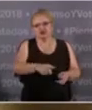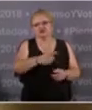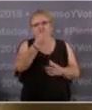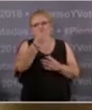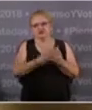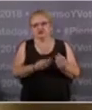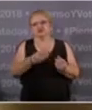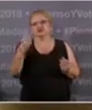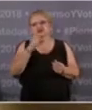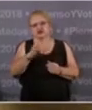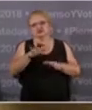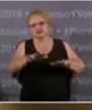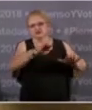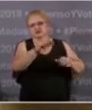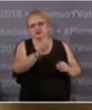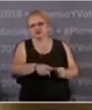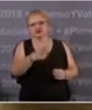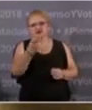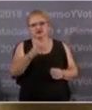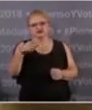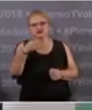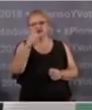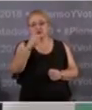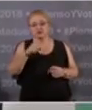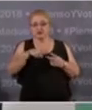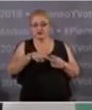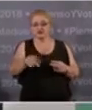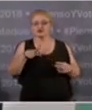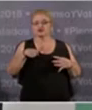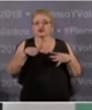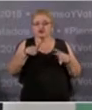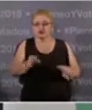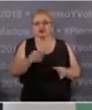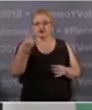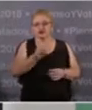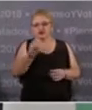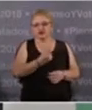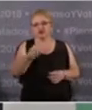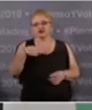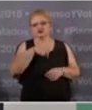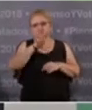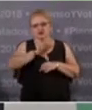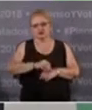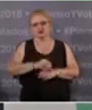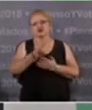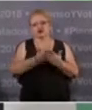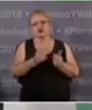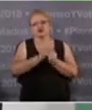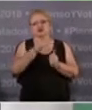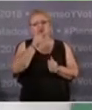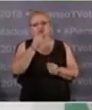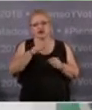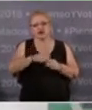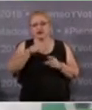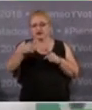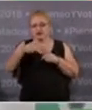basado en el principio de subsidiariedad. Ese sería un principio fundamental que nos permita precisamente contar con policías en los diferentes niveles